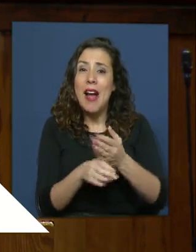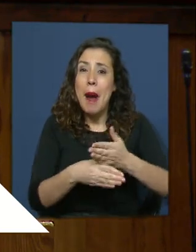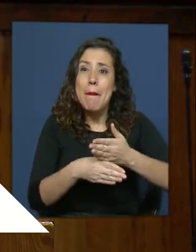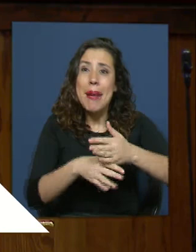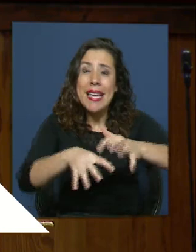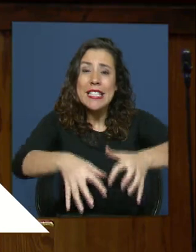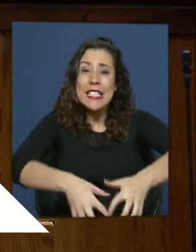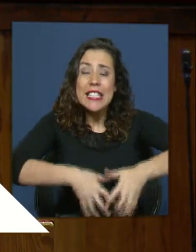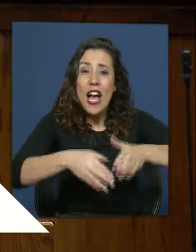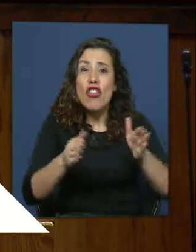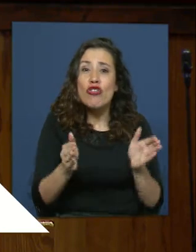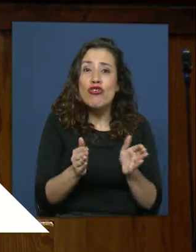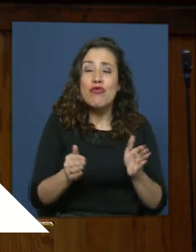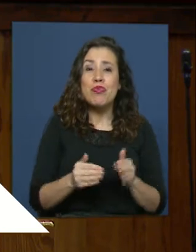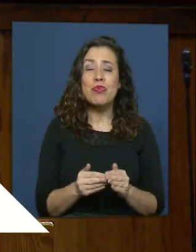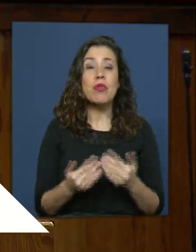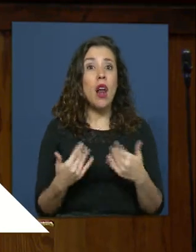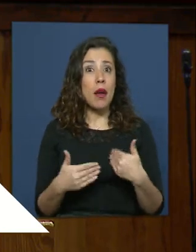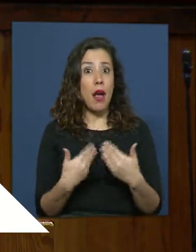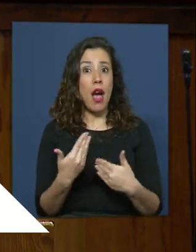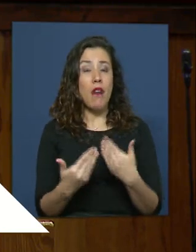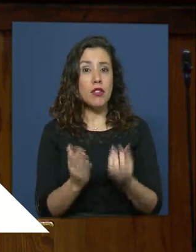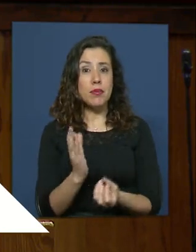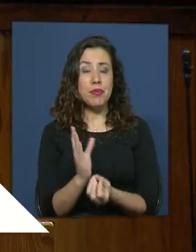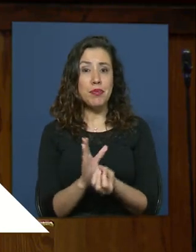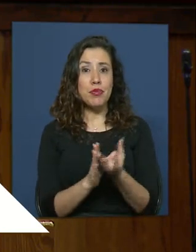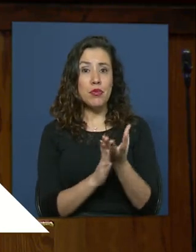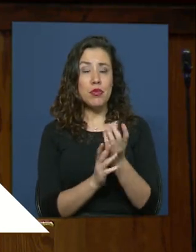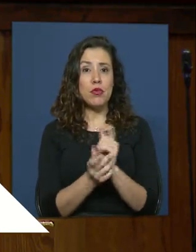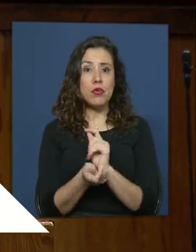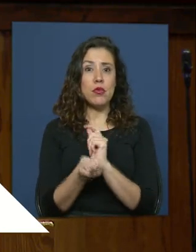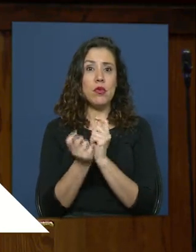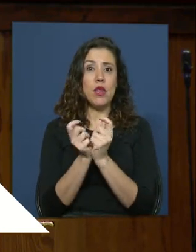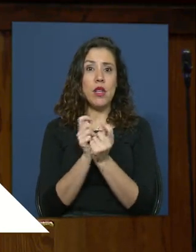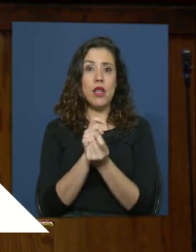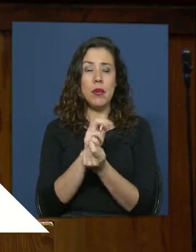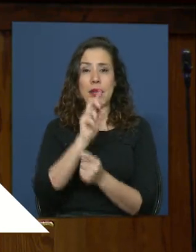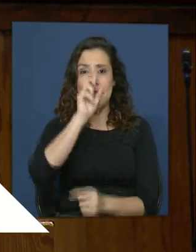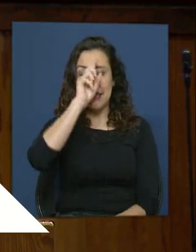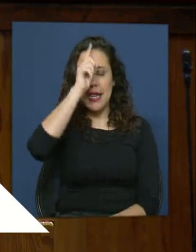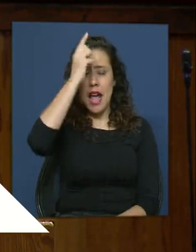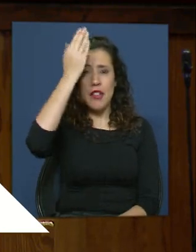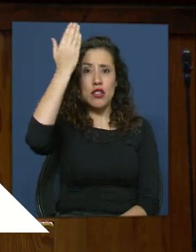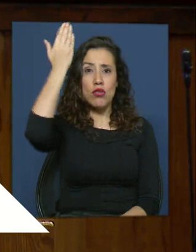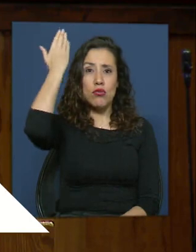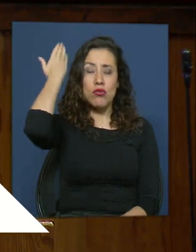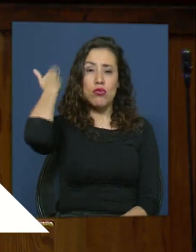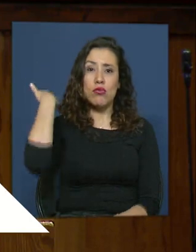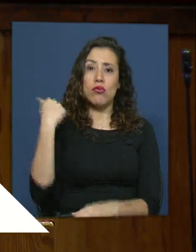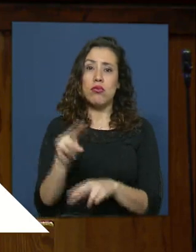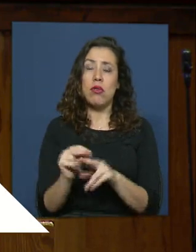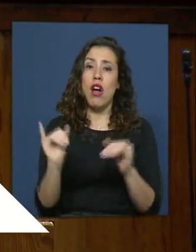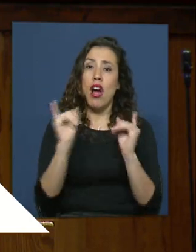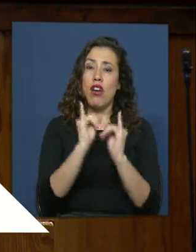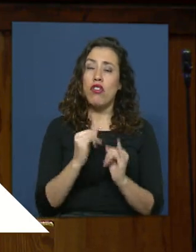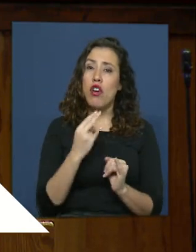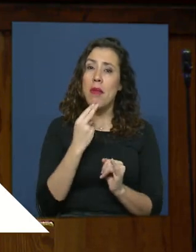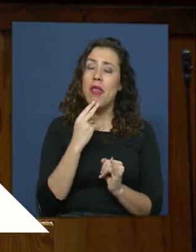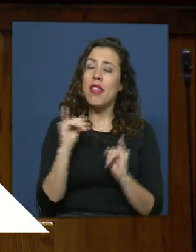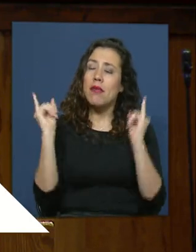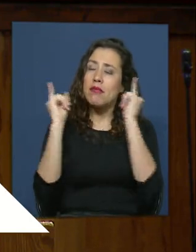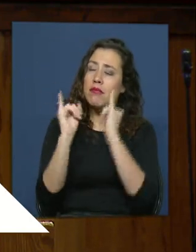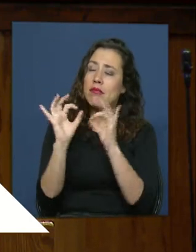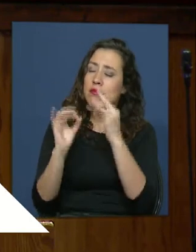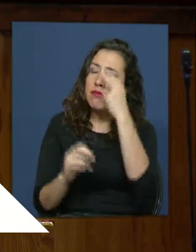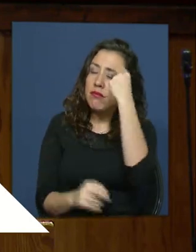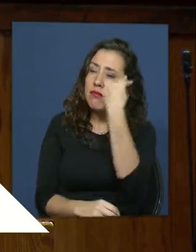artesanales. Ahora, dado el avance de la modernidad y las transformaciones en las tradiciones ancestrales, los modos de vida característicos de